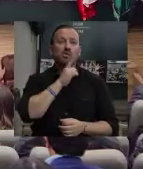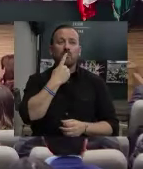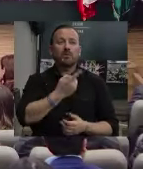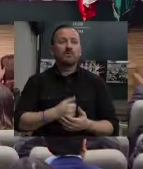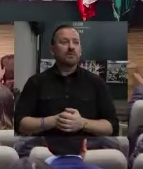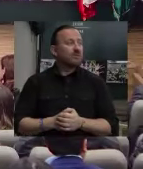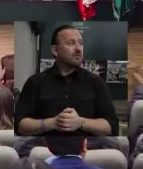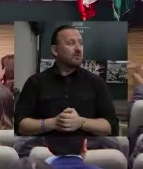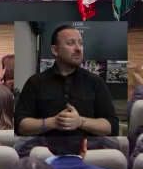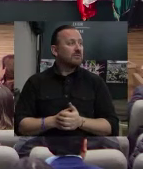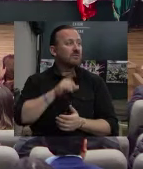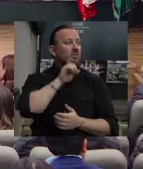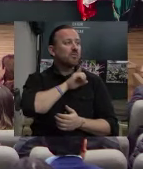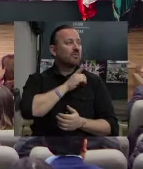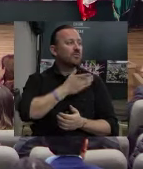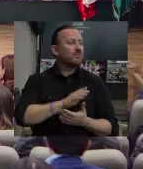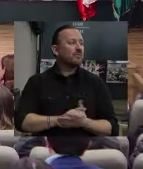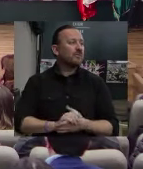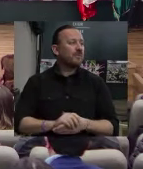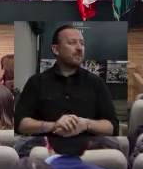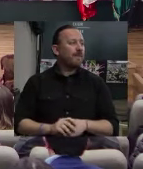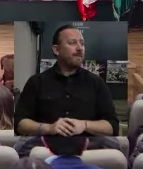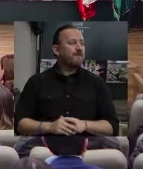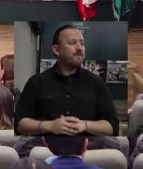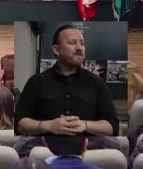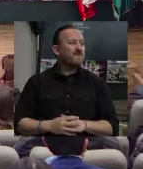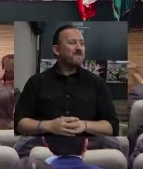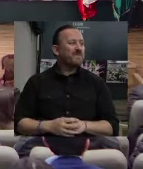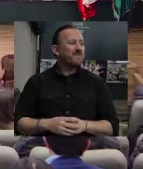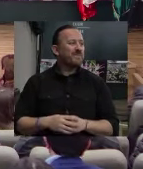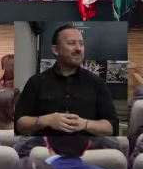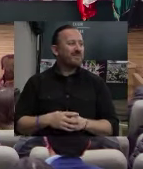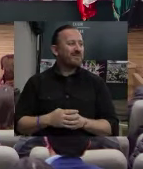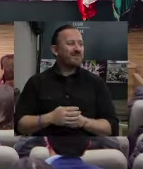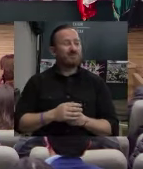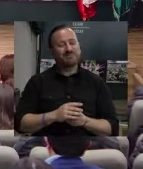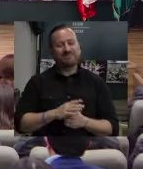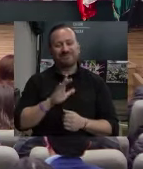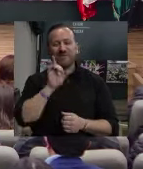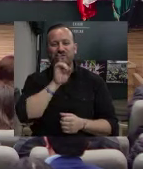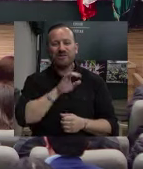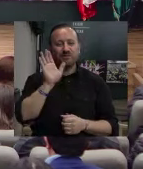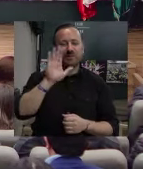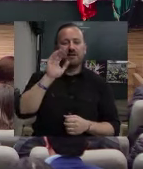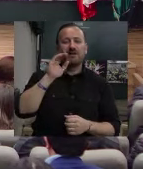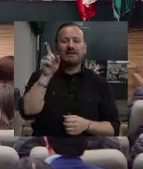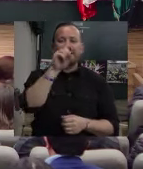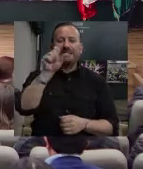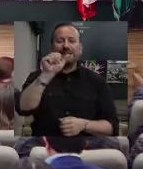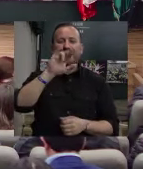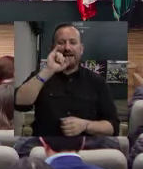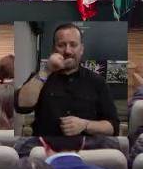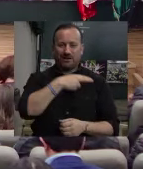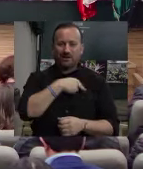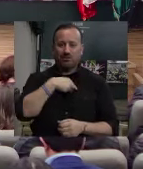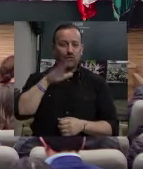más la última de la jornada la censura Ya dijo la última Hola Mi nombre es Saray bueno